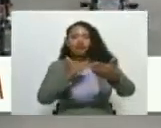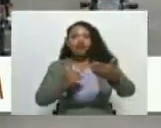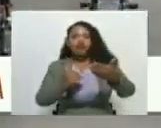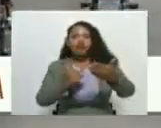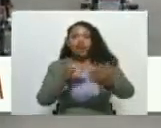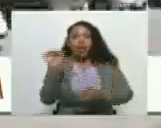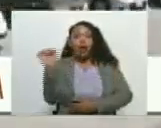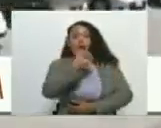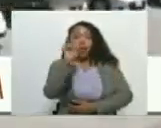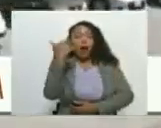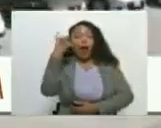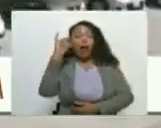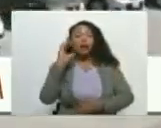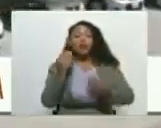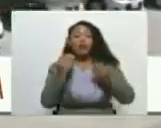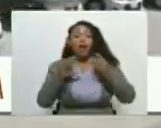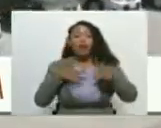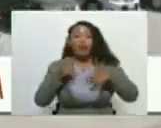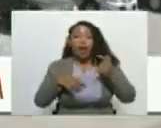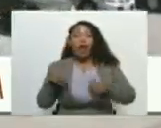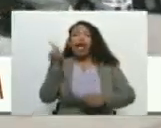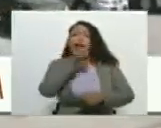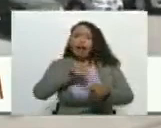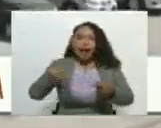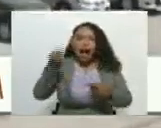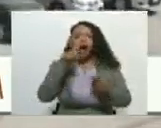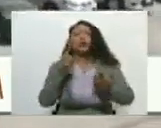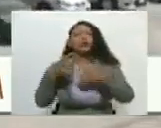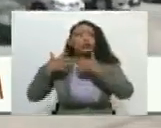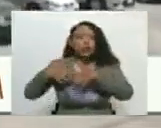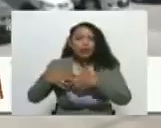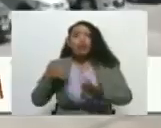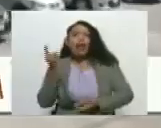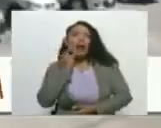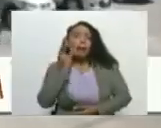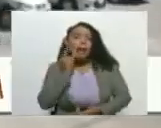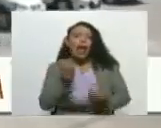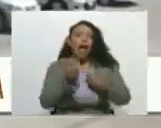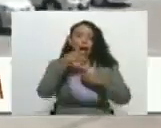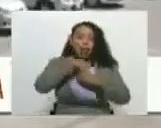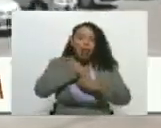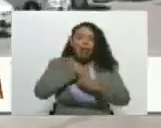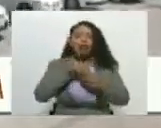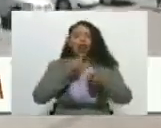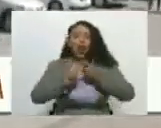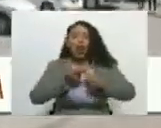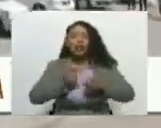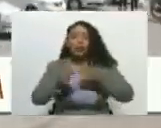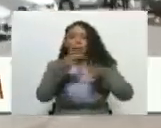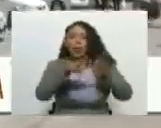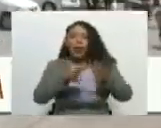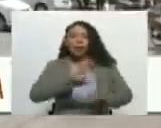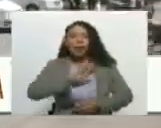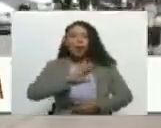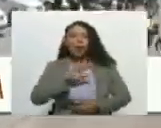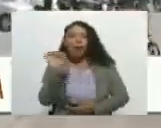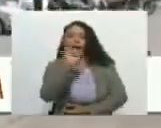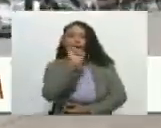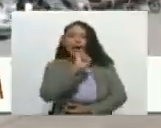una cantidad de partes, el caucho, la batería, la pieza interna, que nosotros podemos ir sustituyendo, que